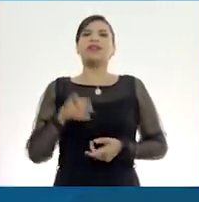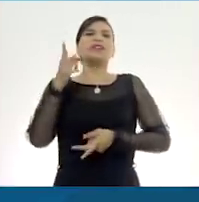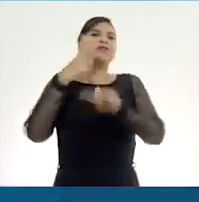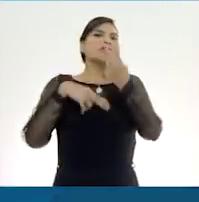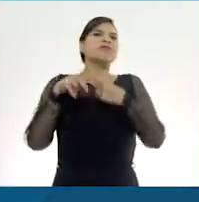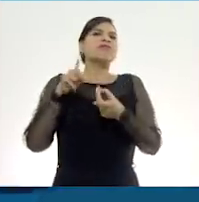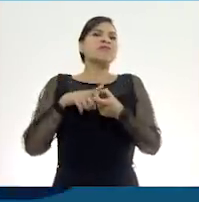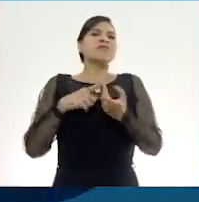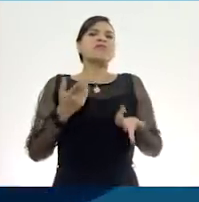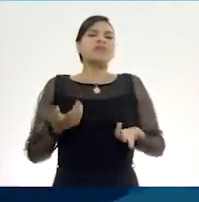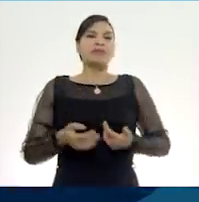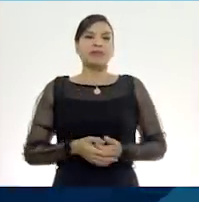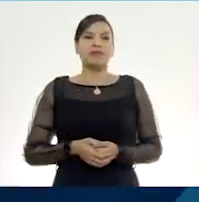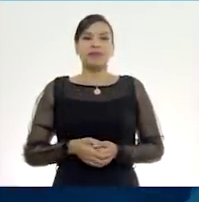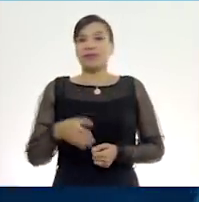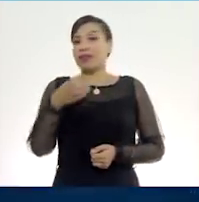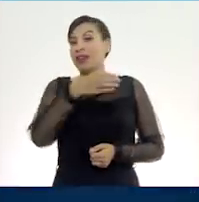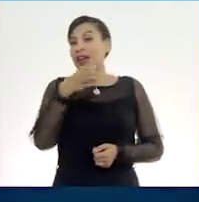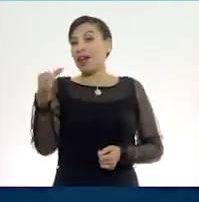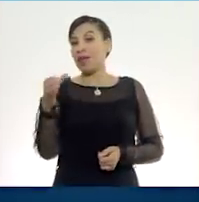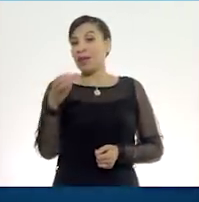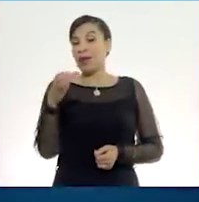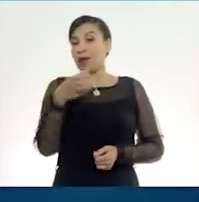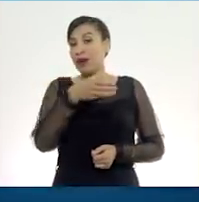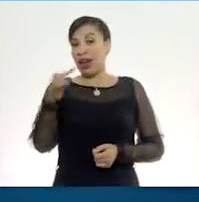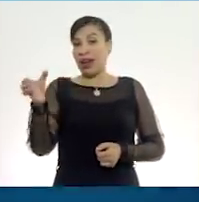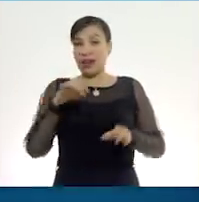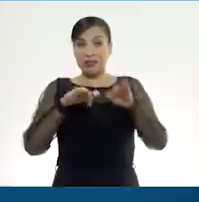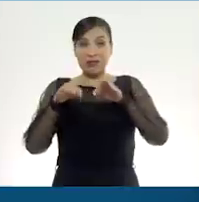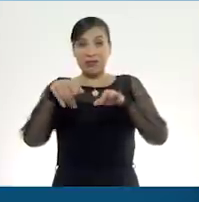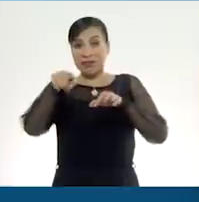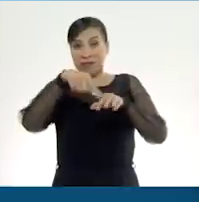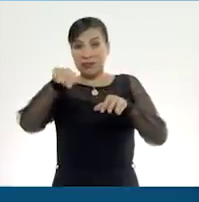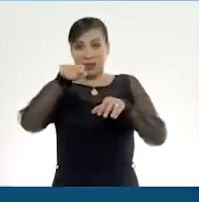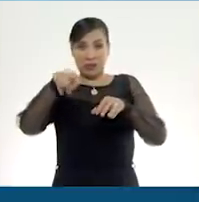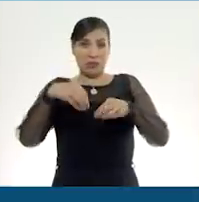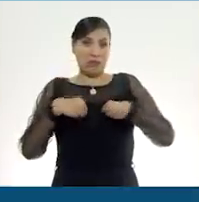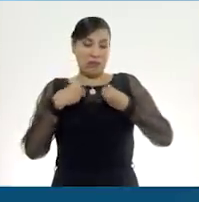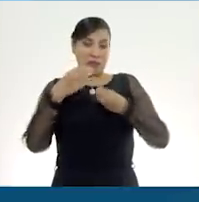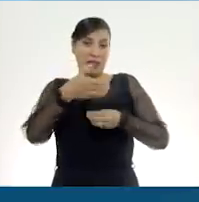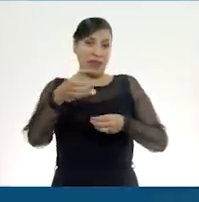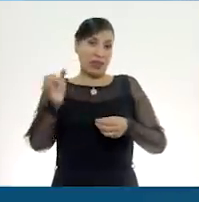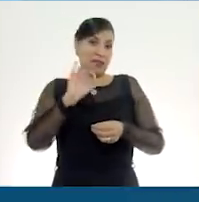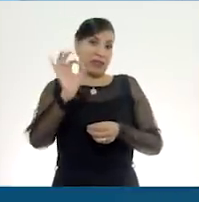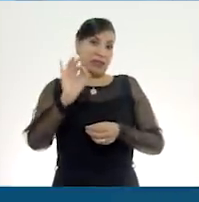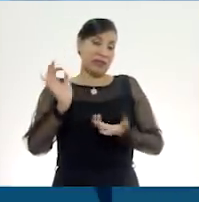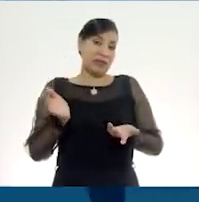ellos? del campo. Del campo. Del campo. Probablemente